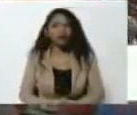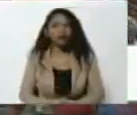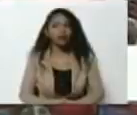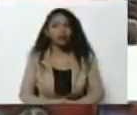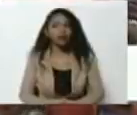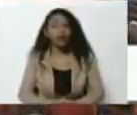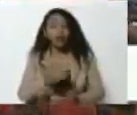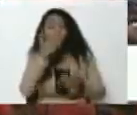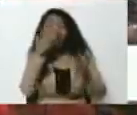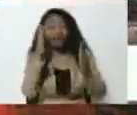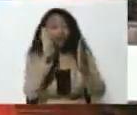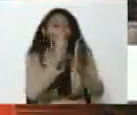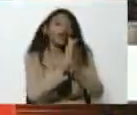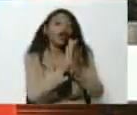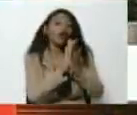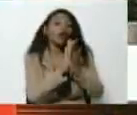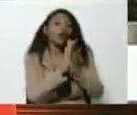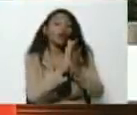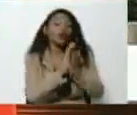Hemos enfrentado